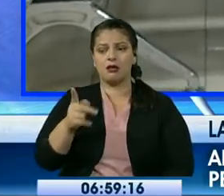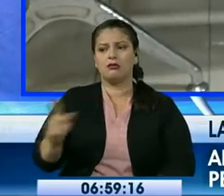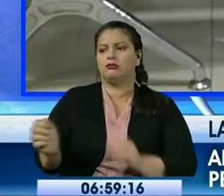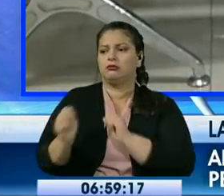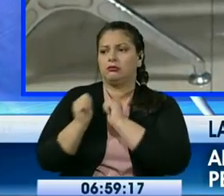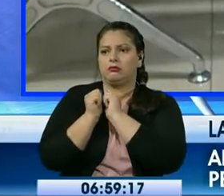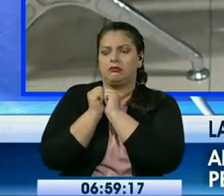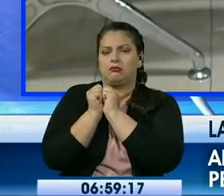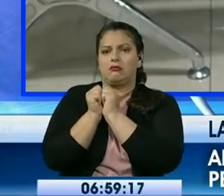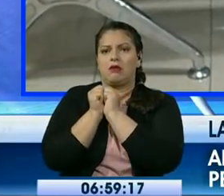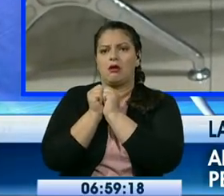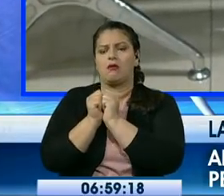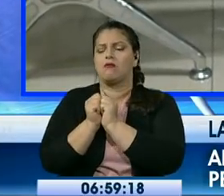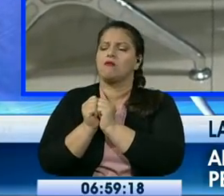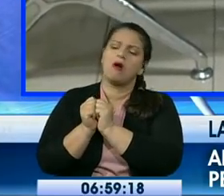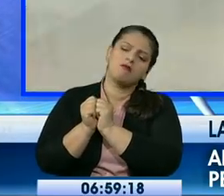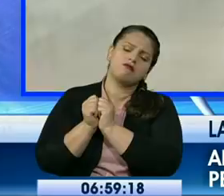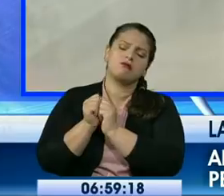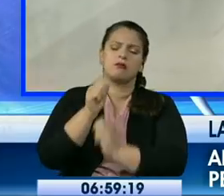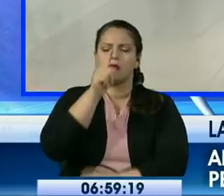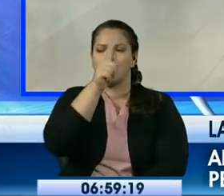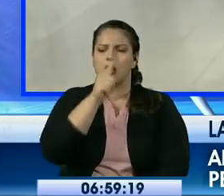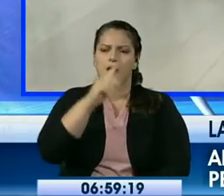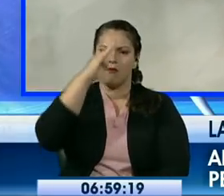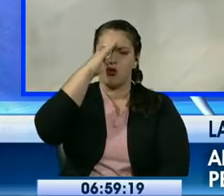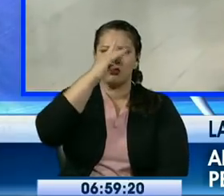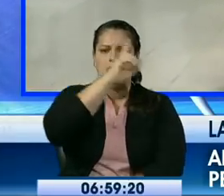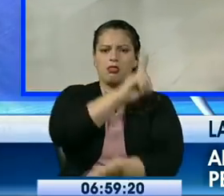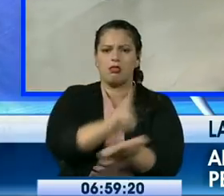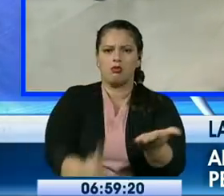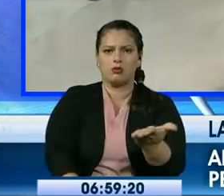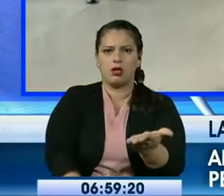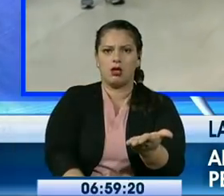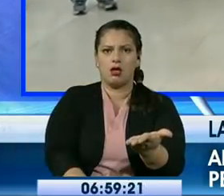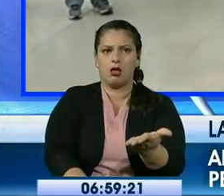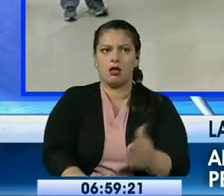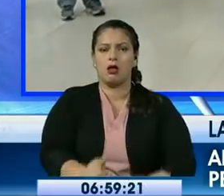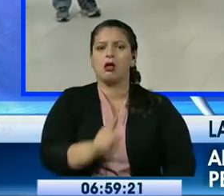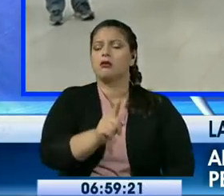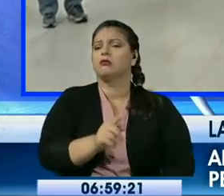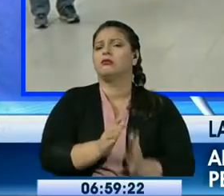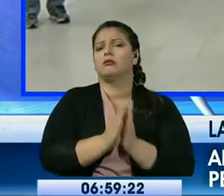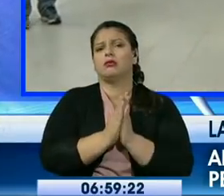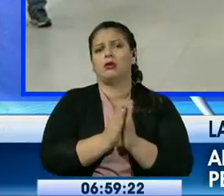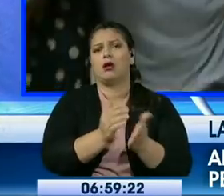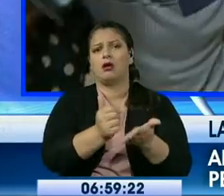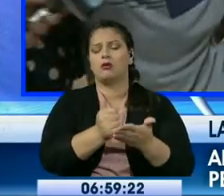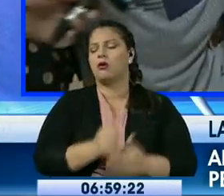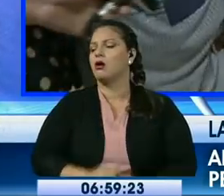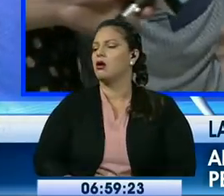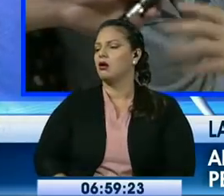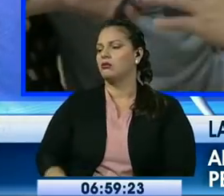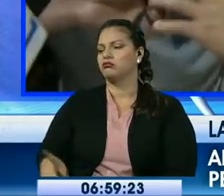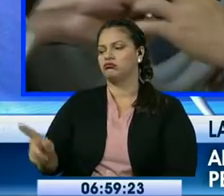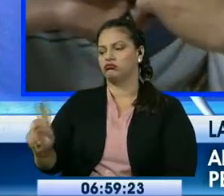cargan de un lado para otro y, como bien dijo, a pesar, ¿verdad?, de haberse apersonado para sentar oficialmente la